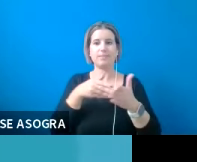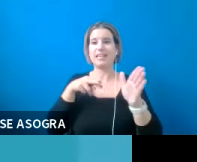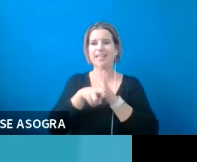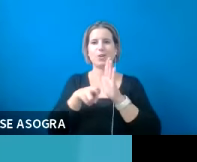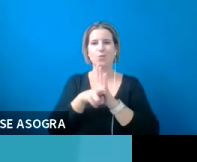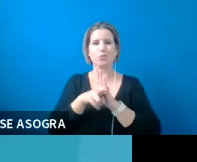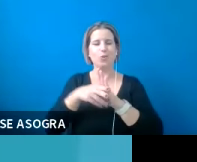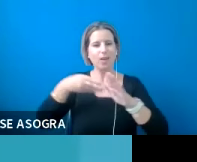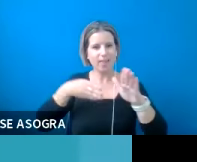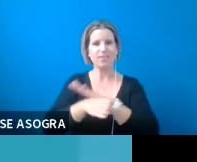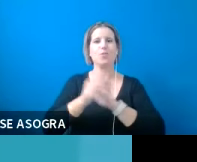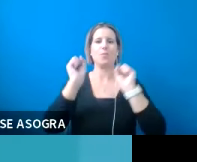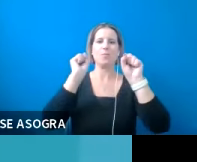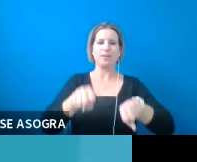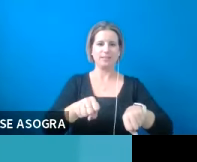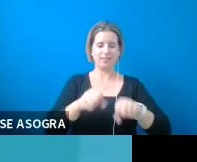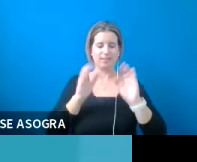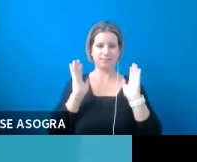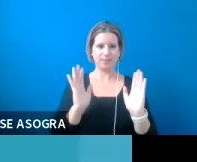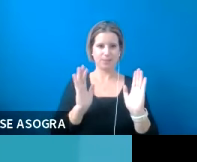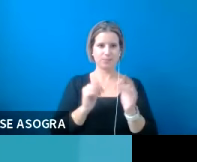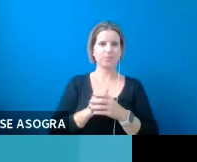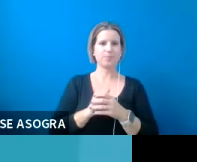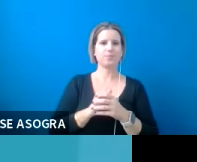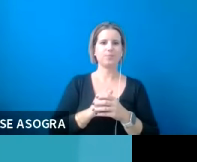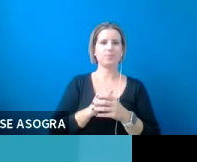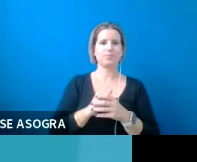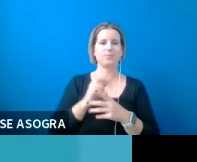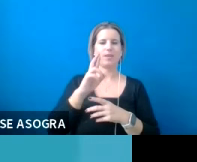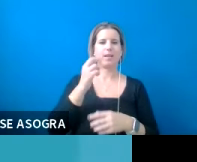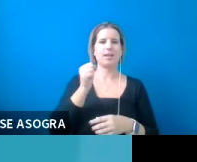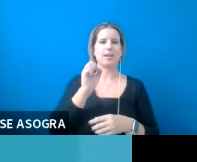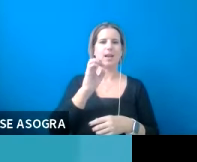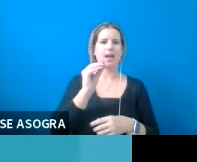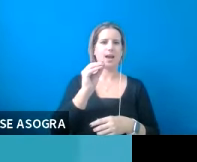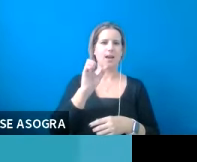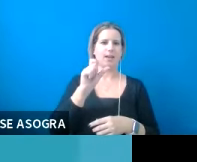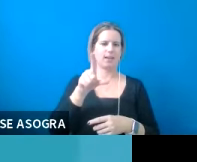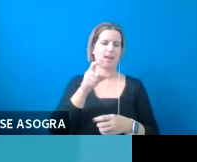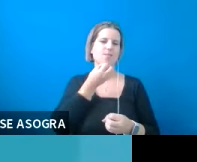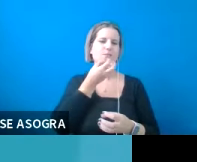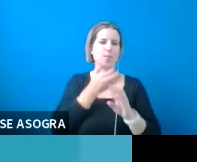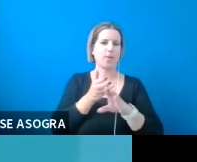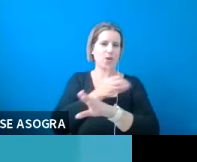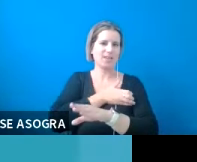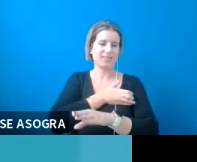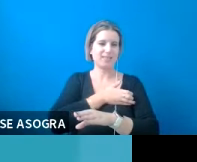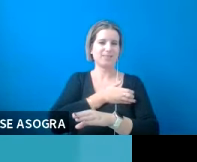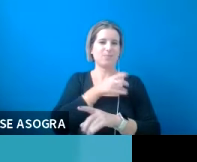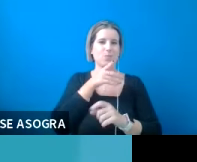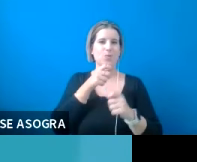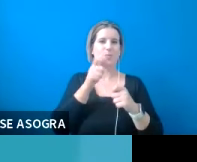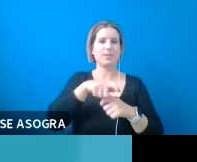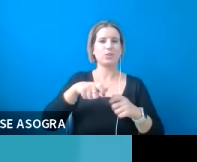ellas precisan no obstante además Raquel lo ha comentado también previamente el incremento de personas